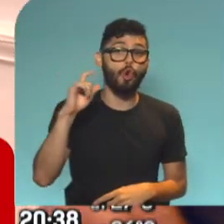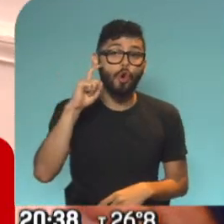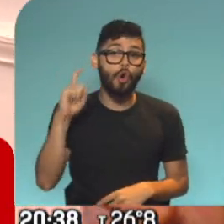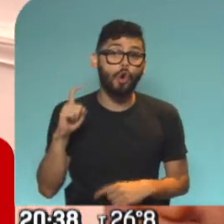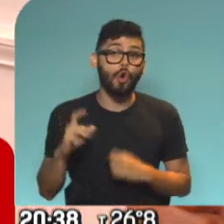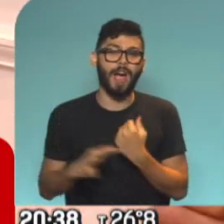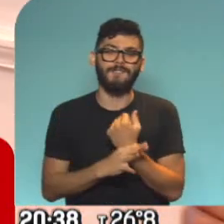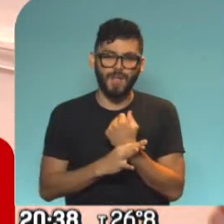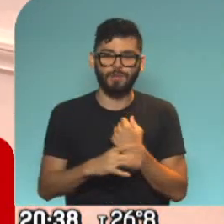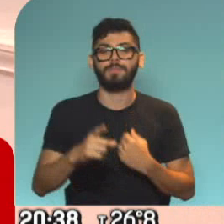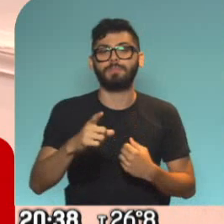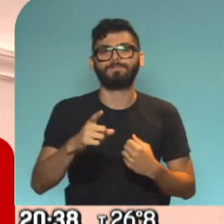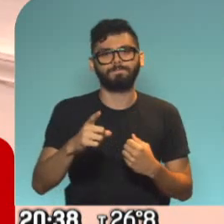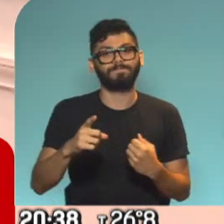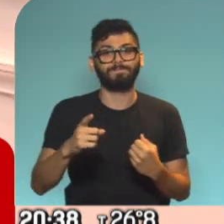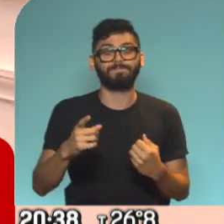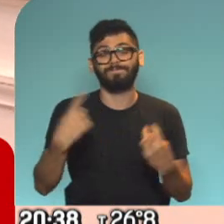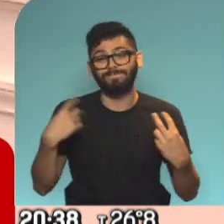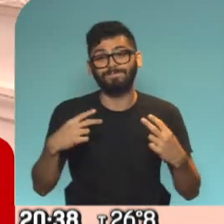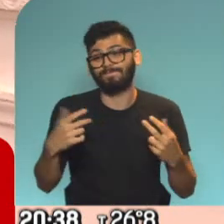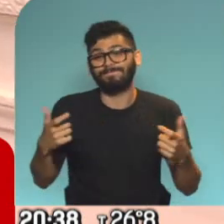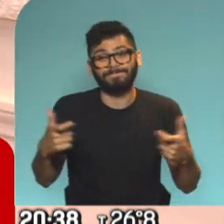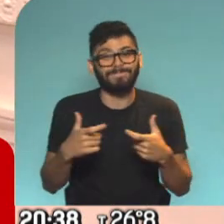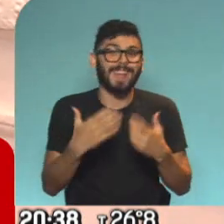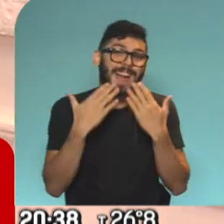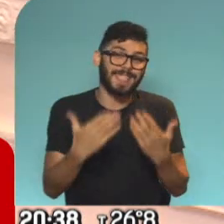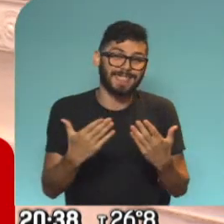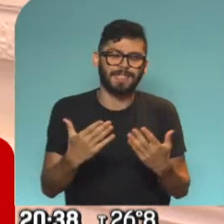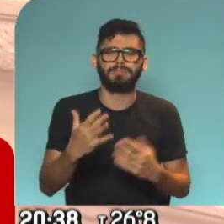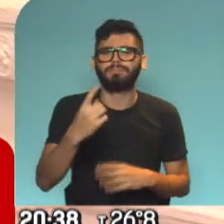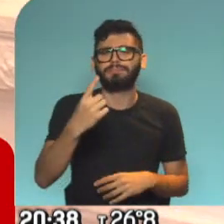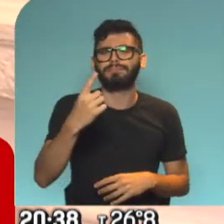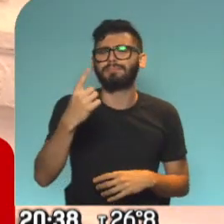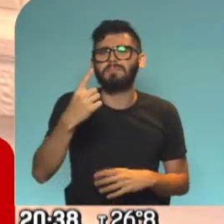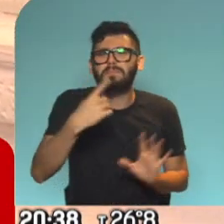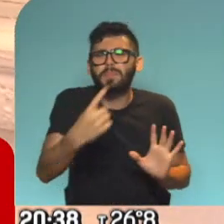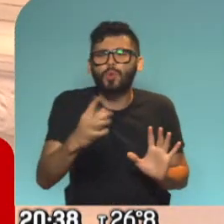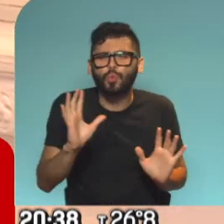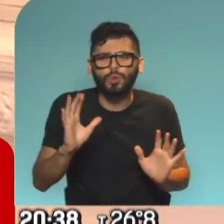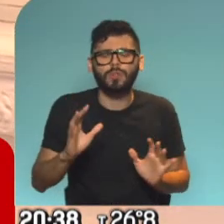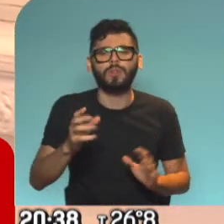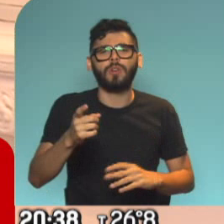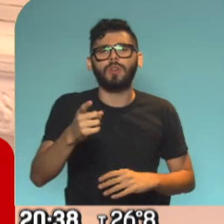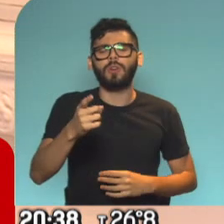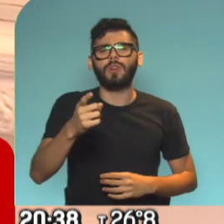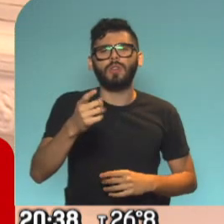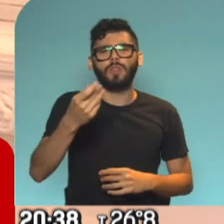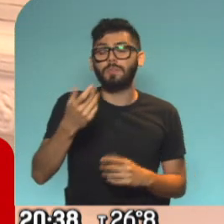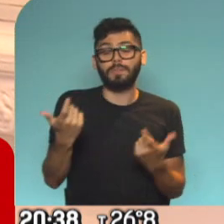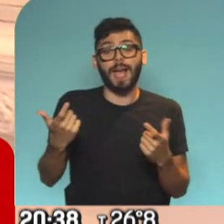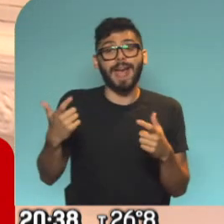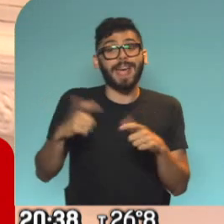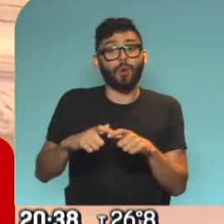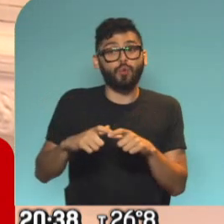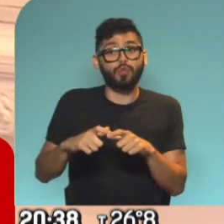temas. Muchas gracias por atendernos. La primera pregunta es, ¿qué sucedió en la reunión